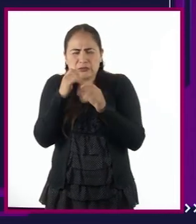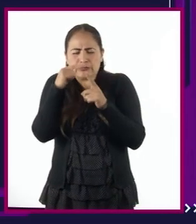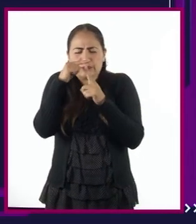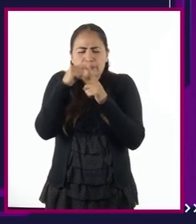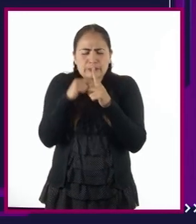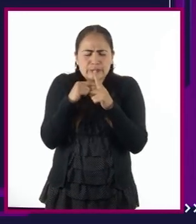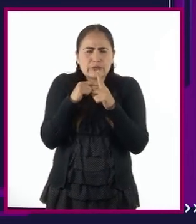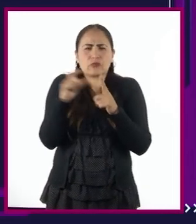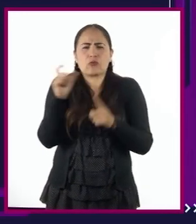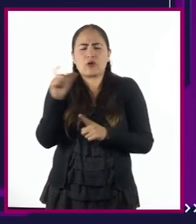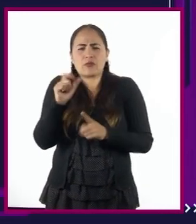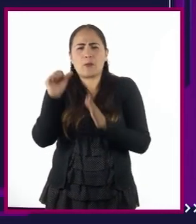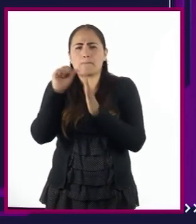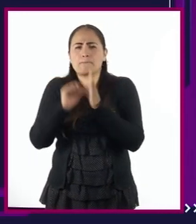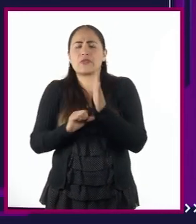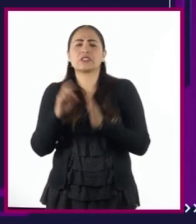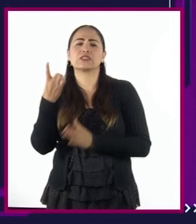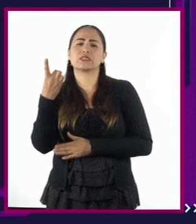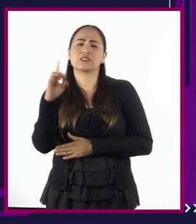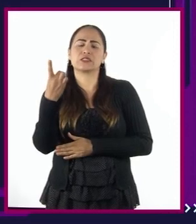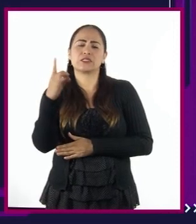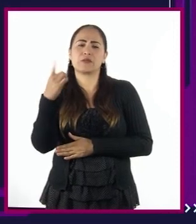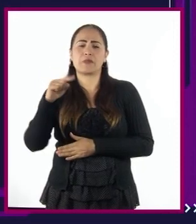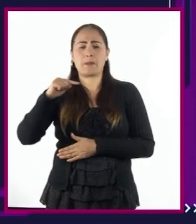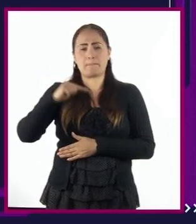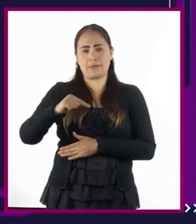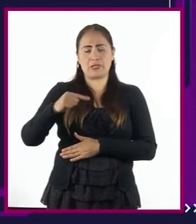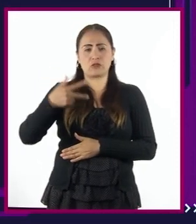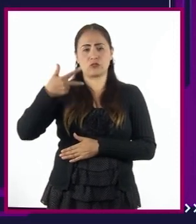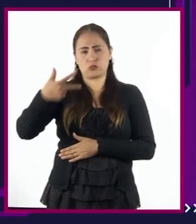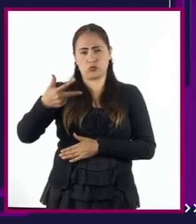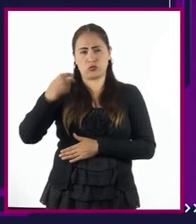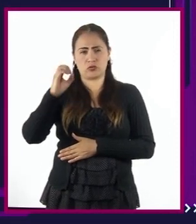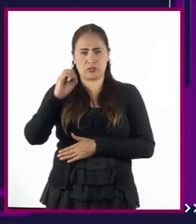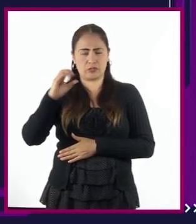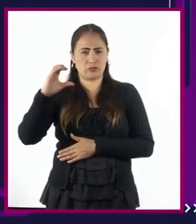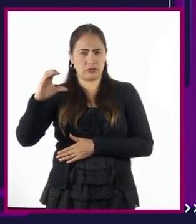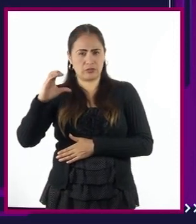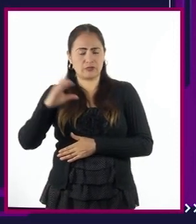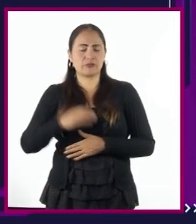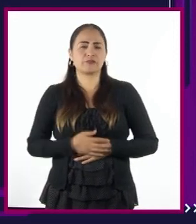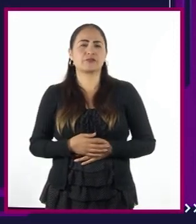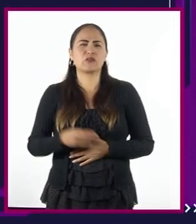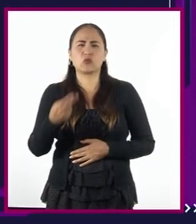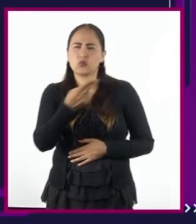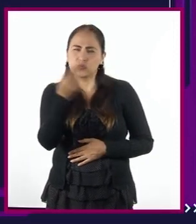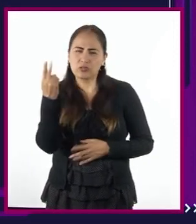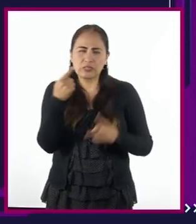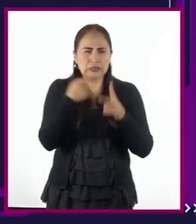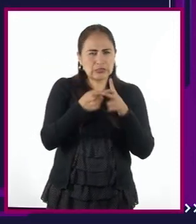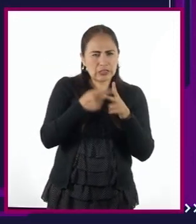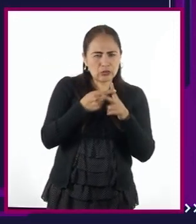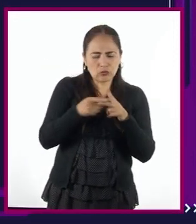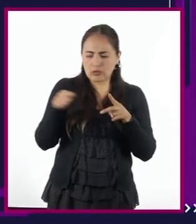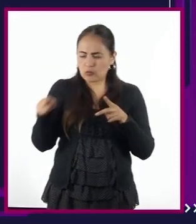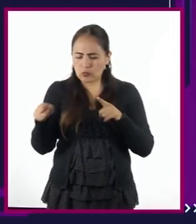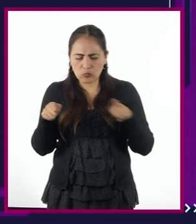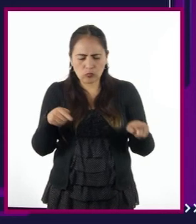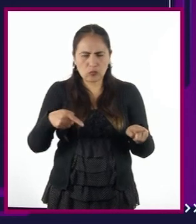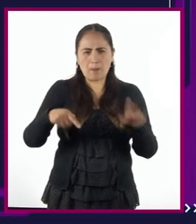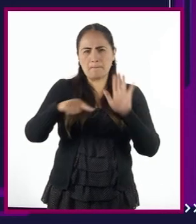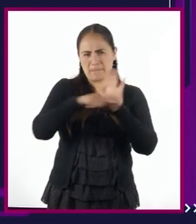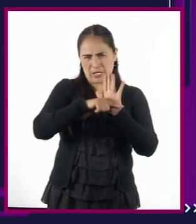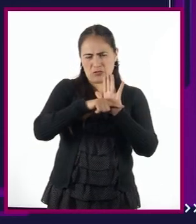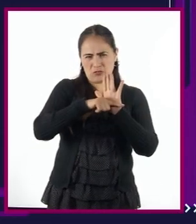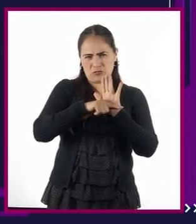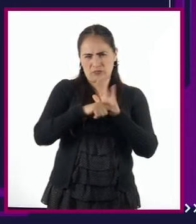de diciembre, siendo de menos 8 grados Celsius. ¿Pueden calcular la diferencia entre la